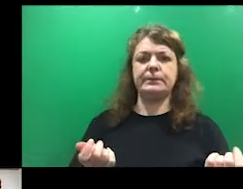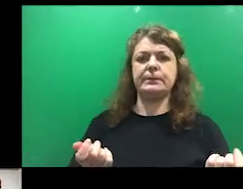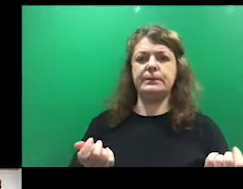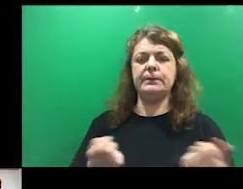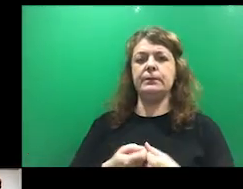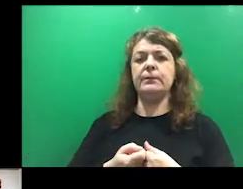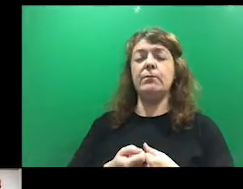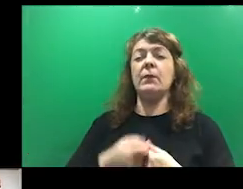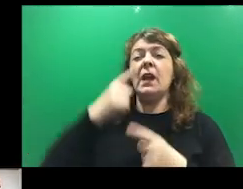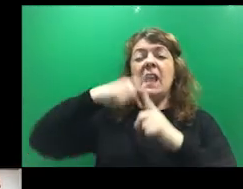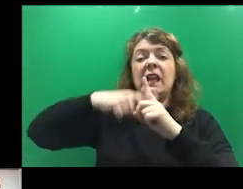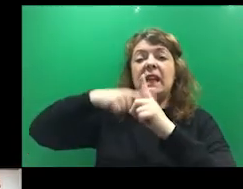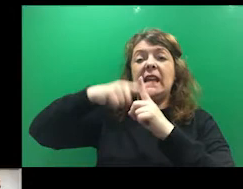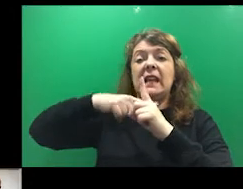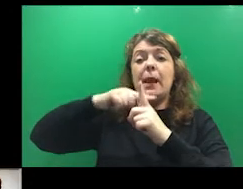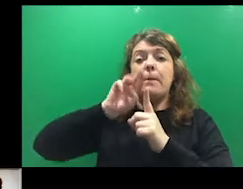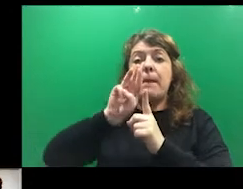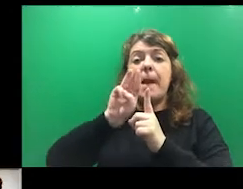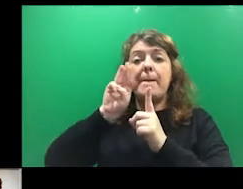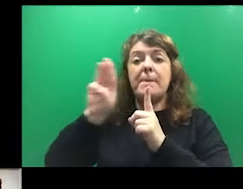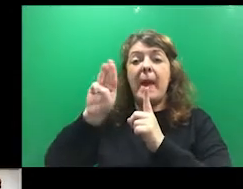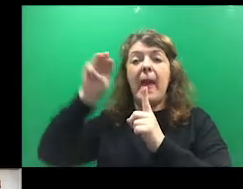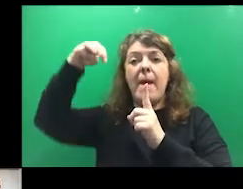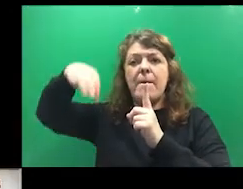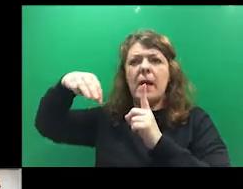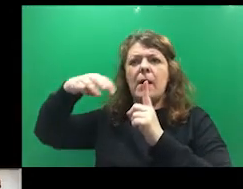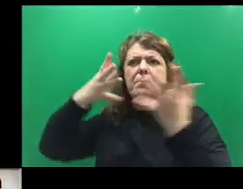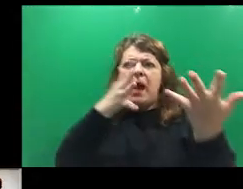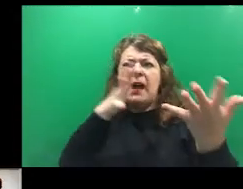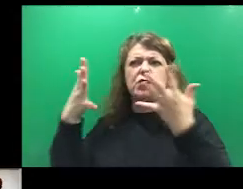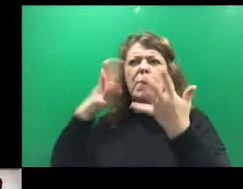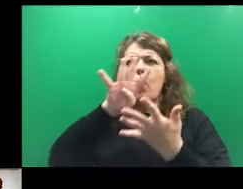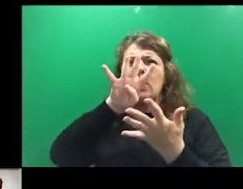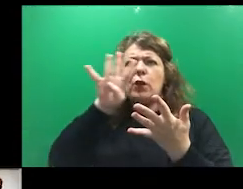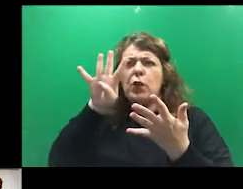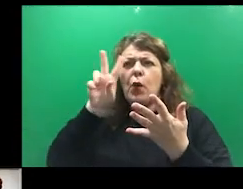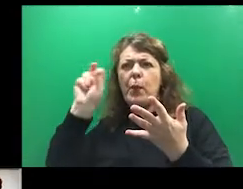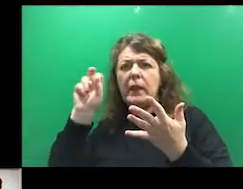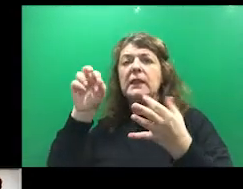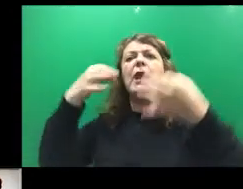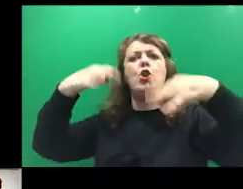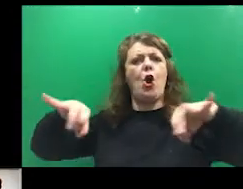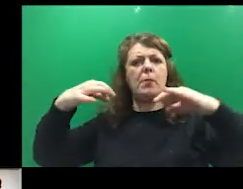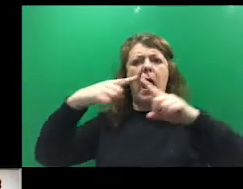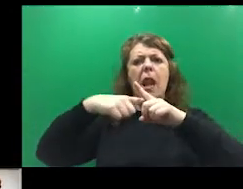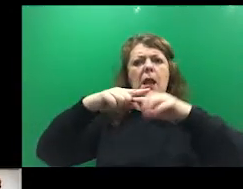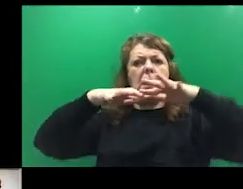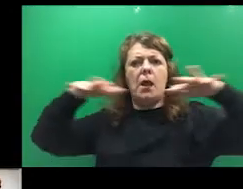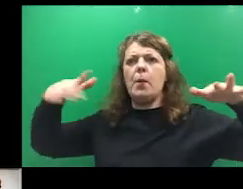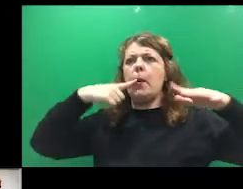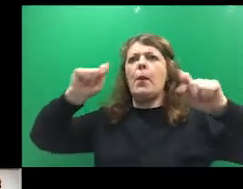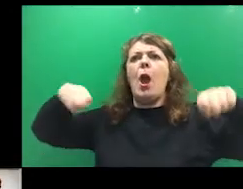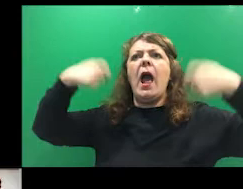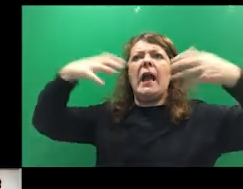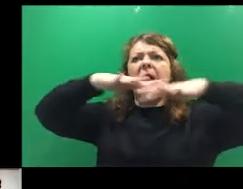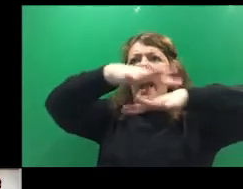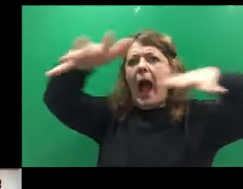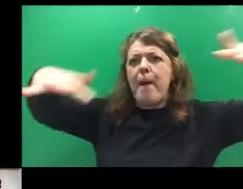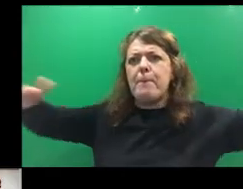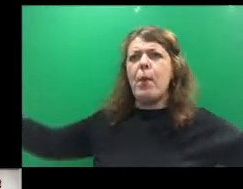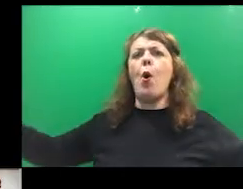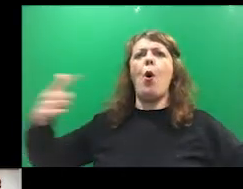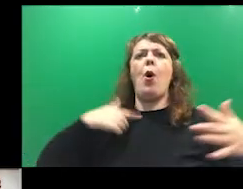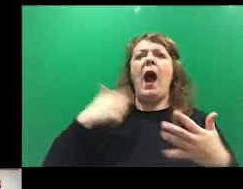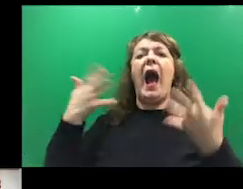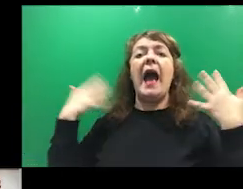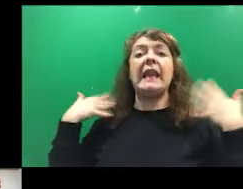ventilar. Cuando el nivel de este numerito de los ppm está alrededor de 420, es un nivel normal. En el